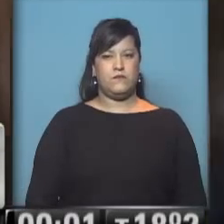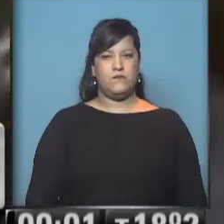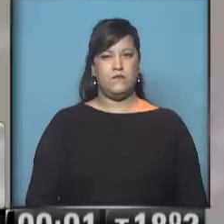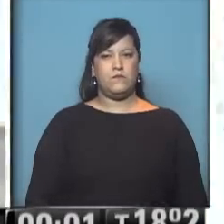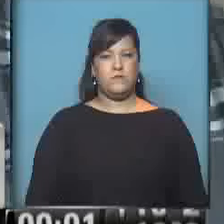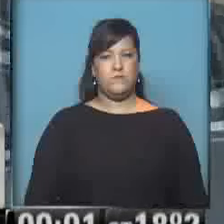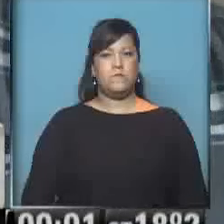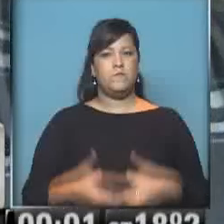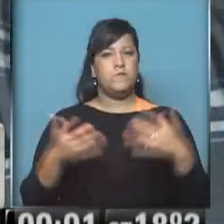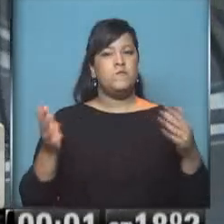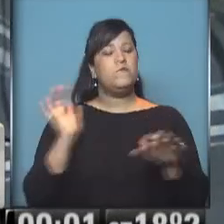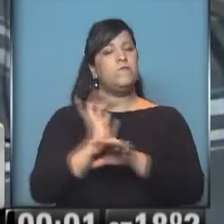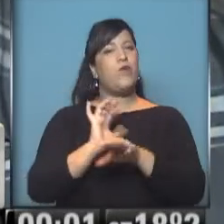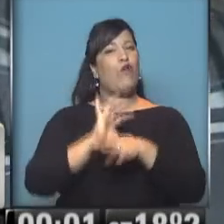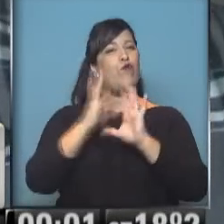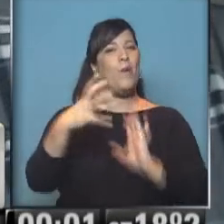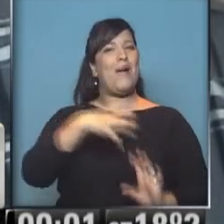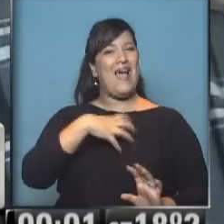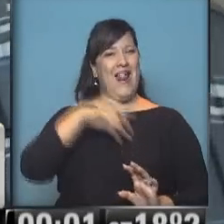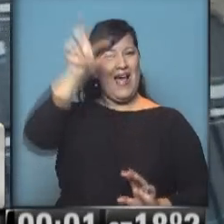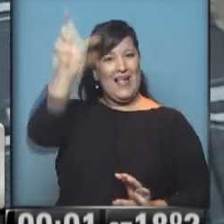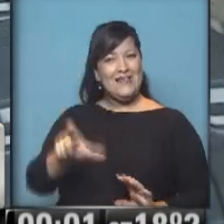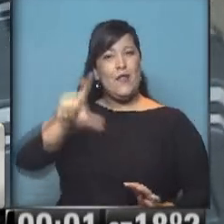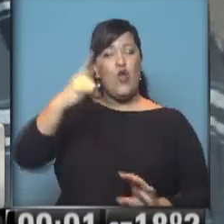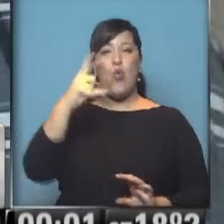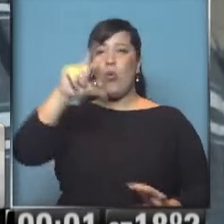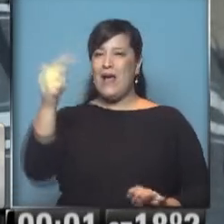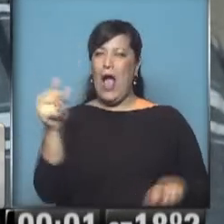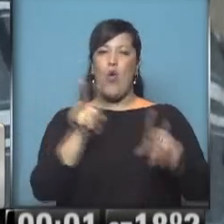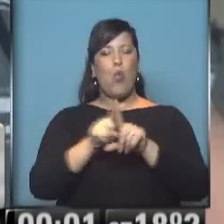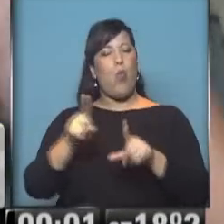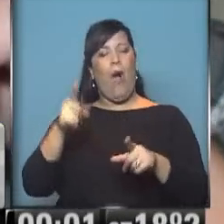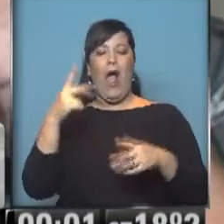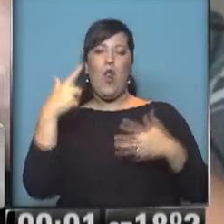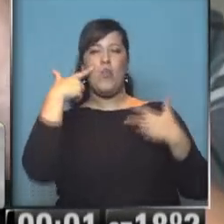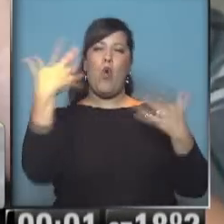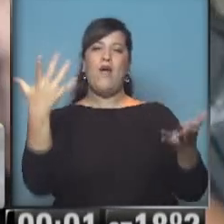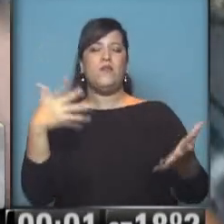Y digamos, la personalidad de Luca era muy para afuera, en el sentido